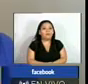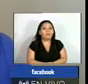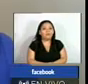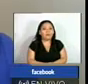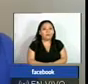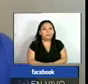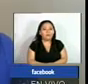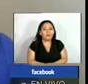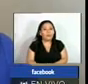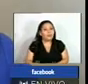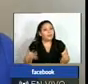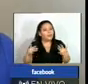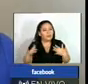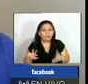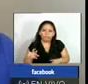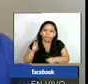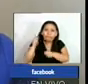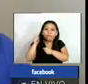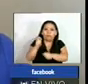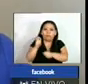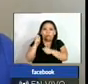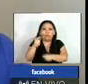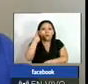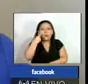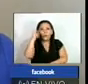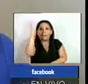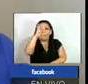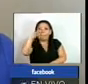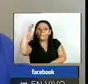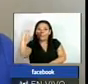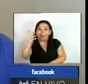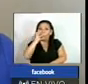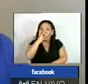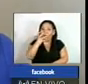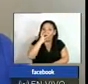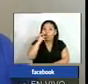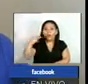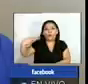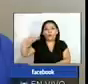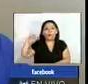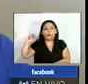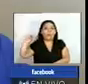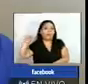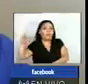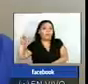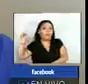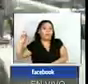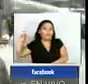Y estallaron las protestas en Hong Kong. A continuación, las imágenes y el porqué.